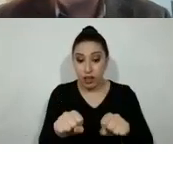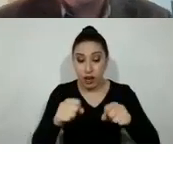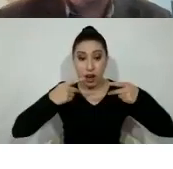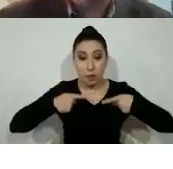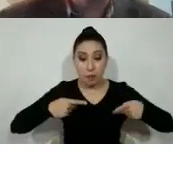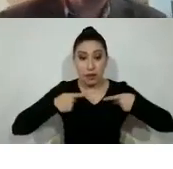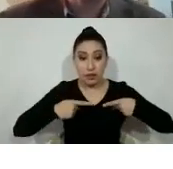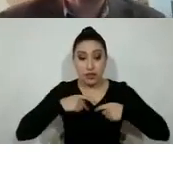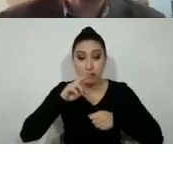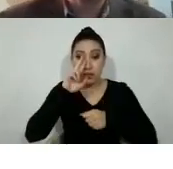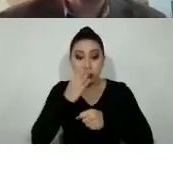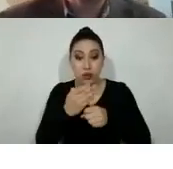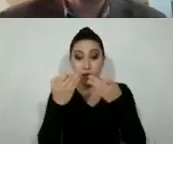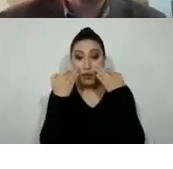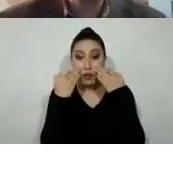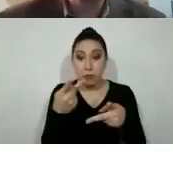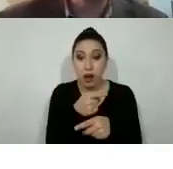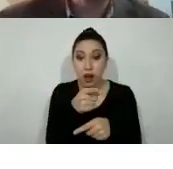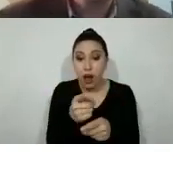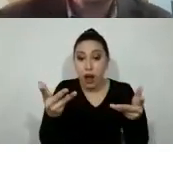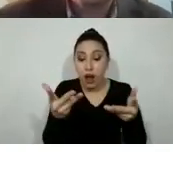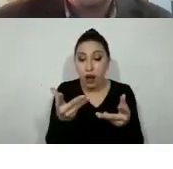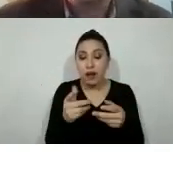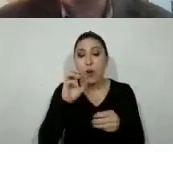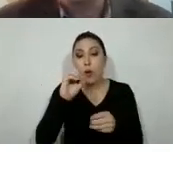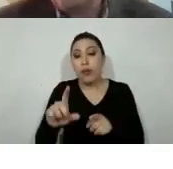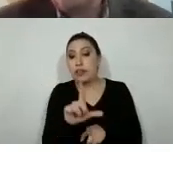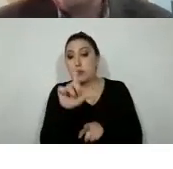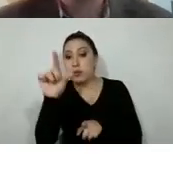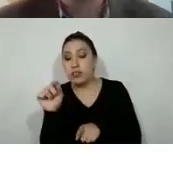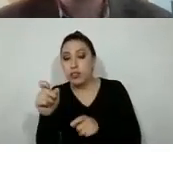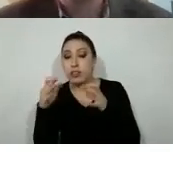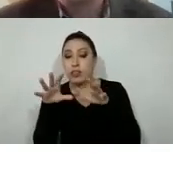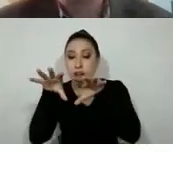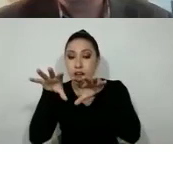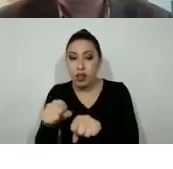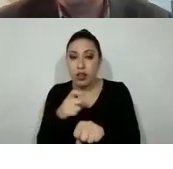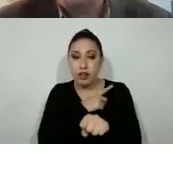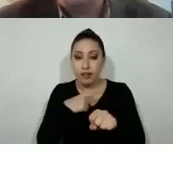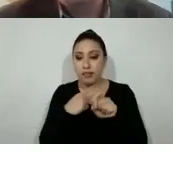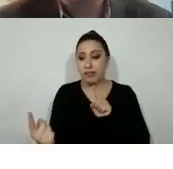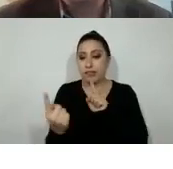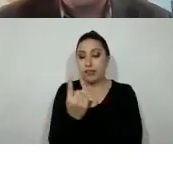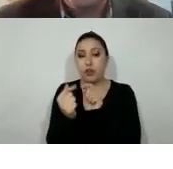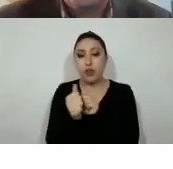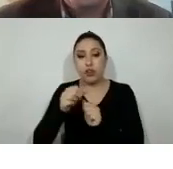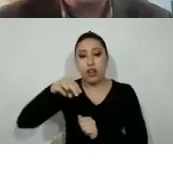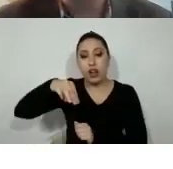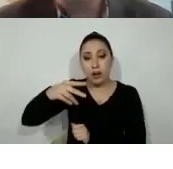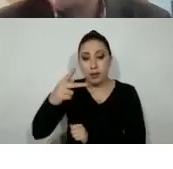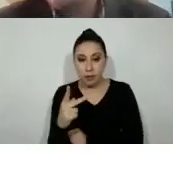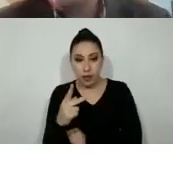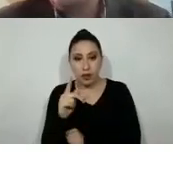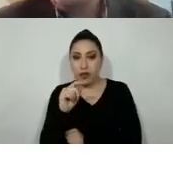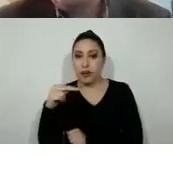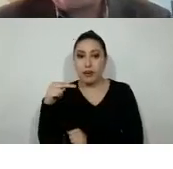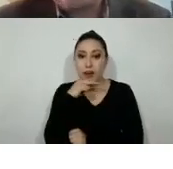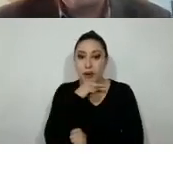de cometerlo, entonces tiene que ser puesta a disposición de la autoridad ministerial de manera